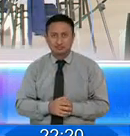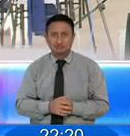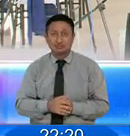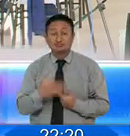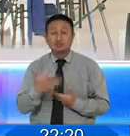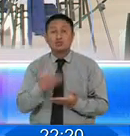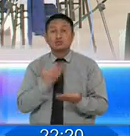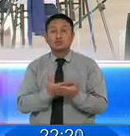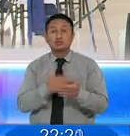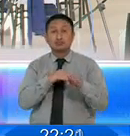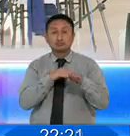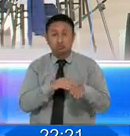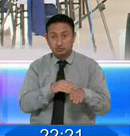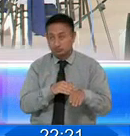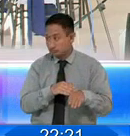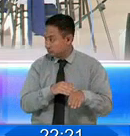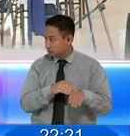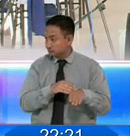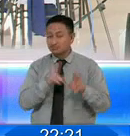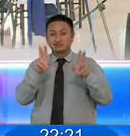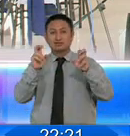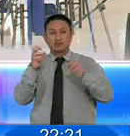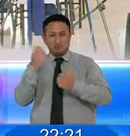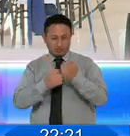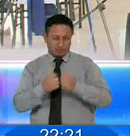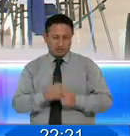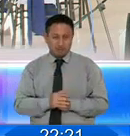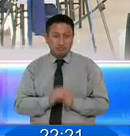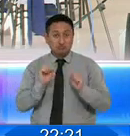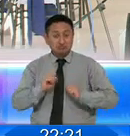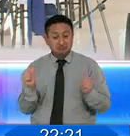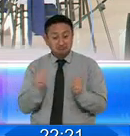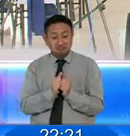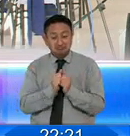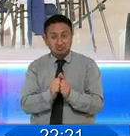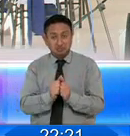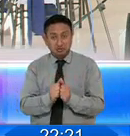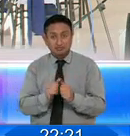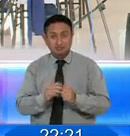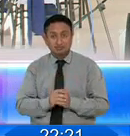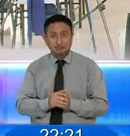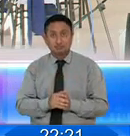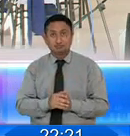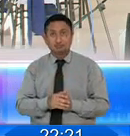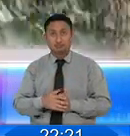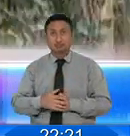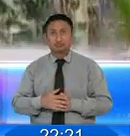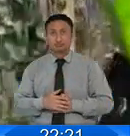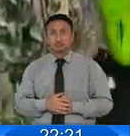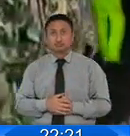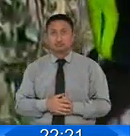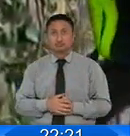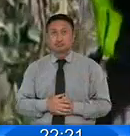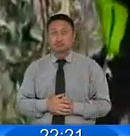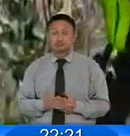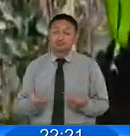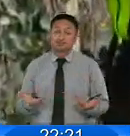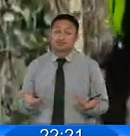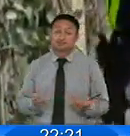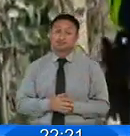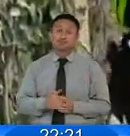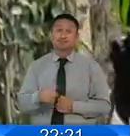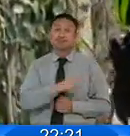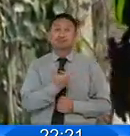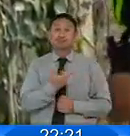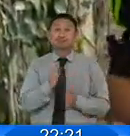sustentemos los temas que pueden ser irregulares y que vayamos juntos trabajando por un Quito más transparente. En fin, que si pidió